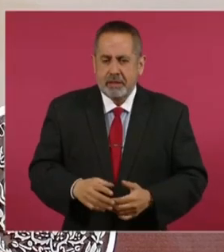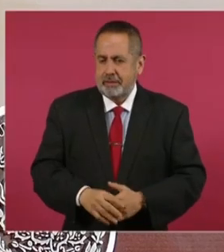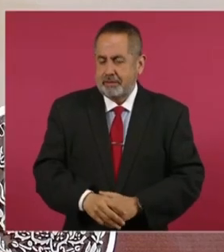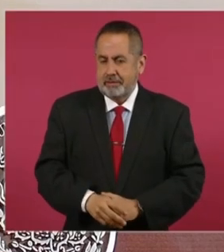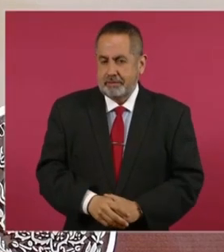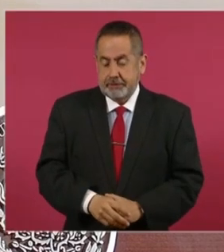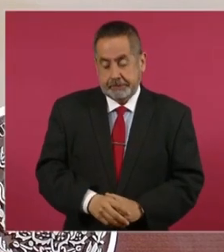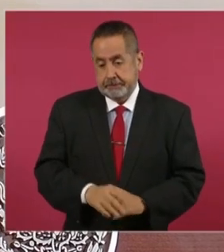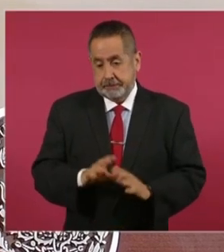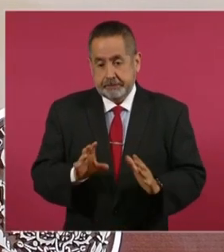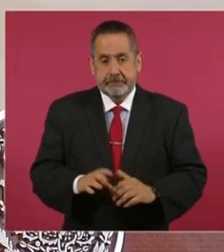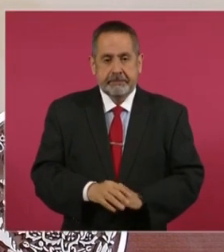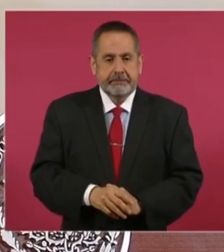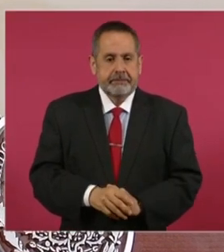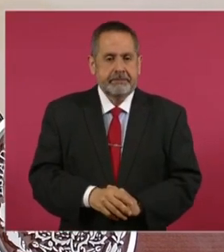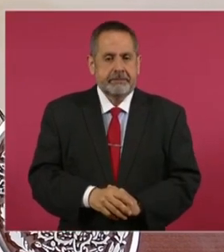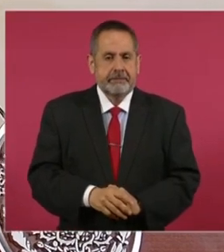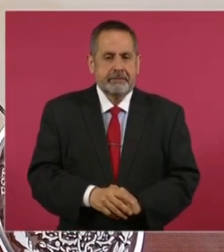Entonces,